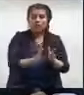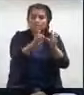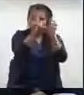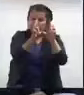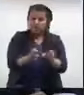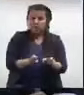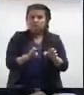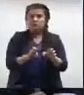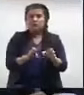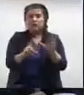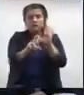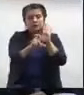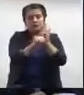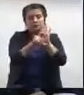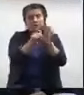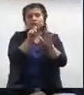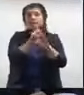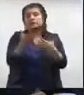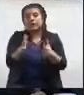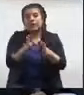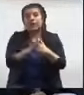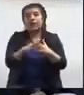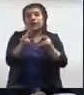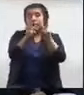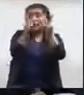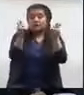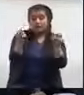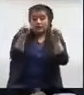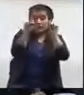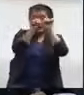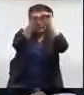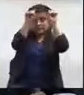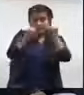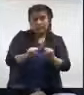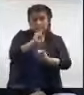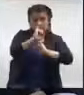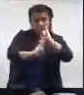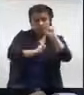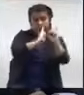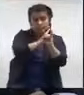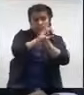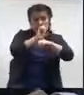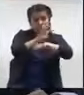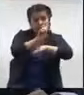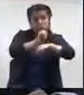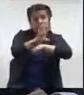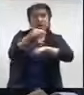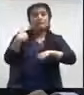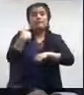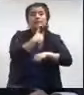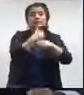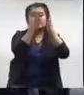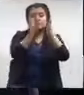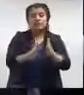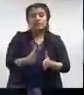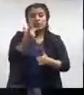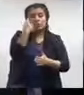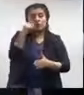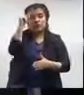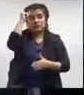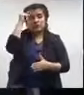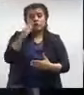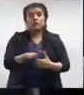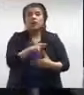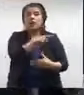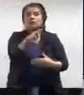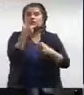civiles para asesorar en materia de inteligencia civil al Ministerio de Gobernación. En la toma